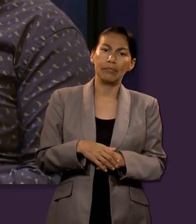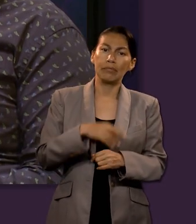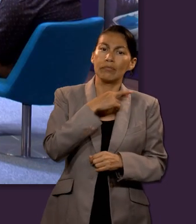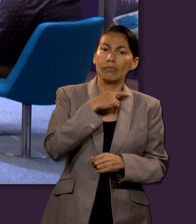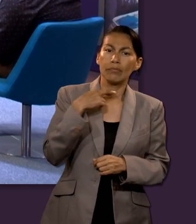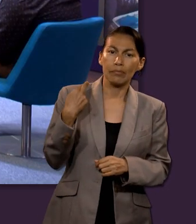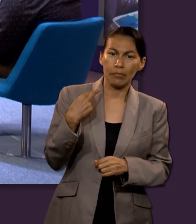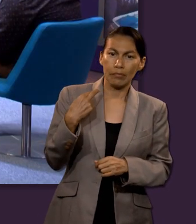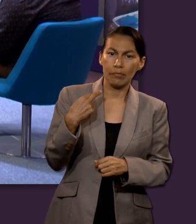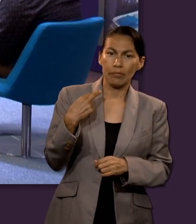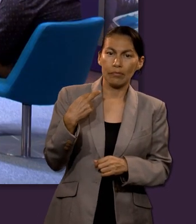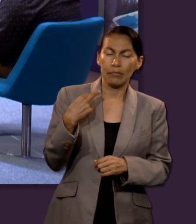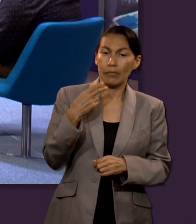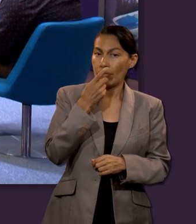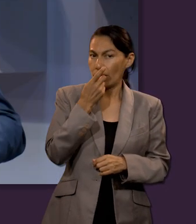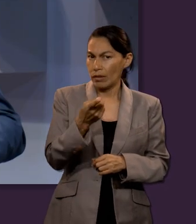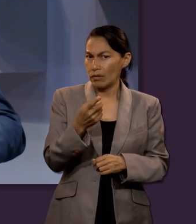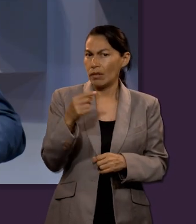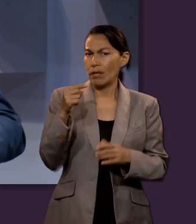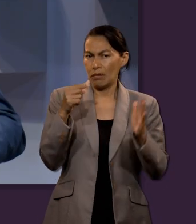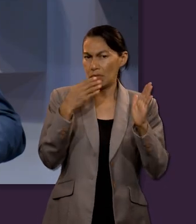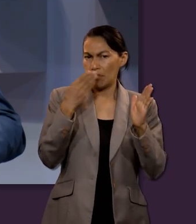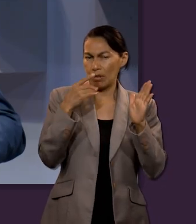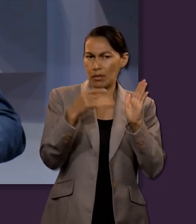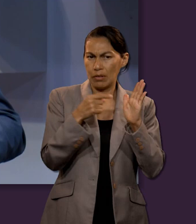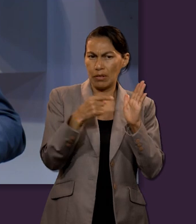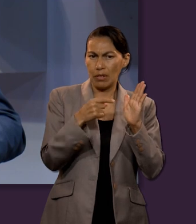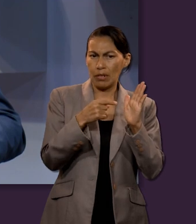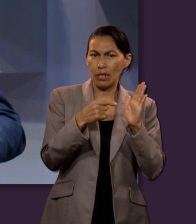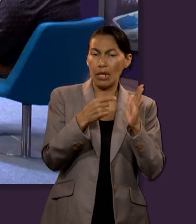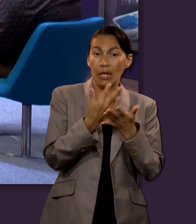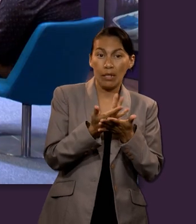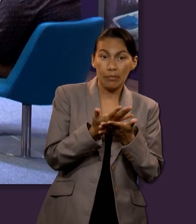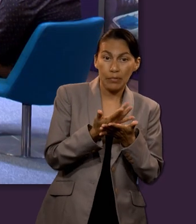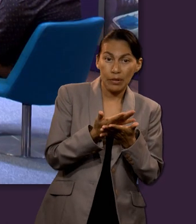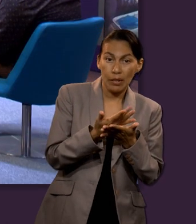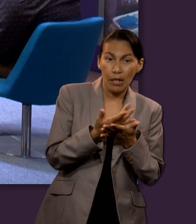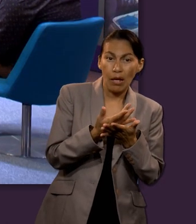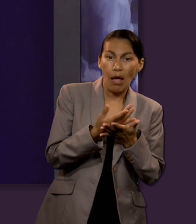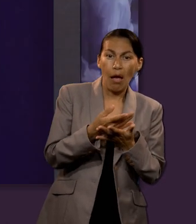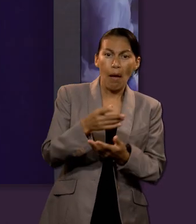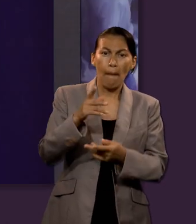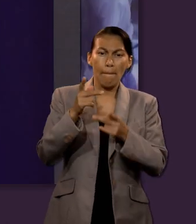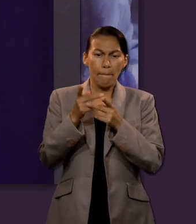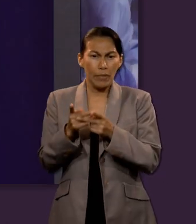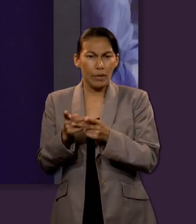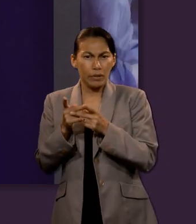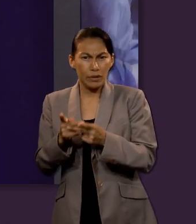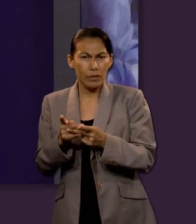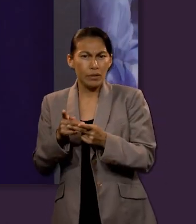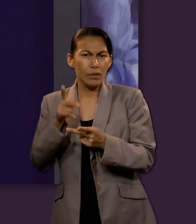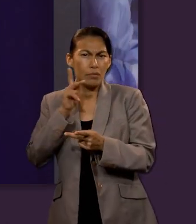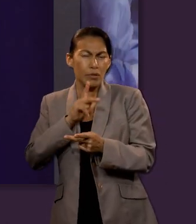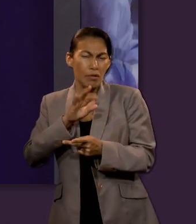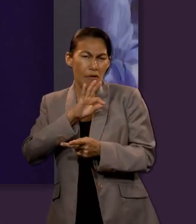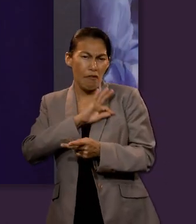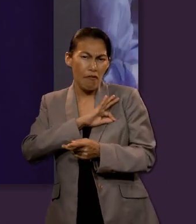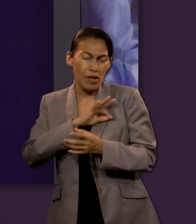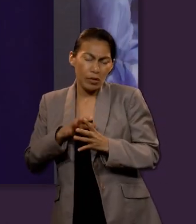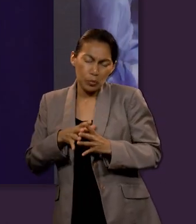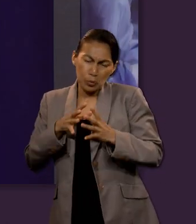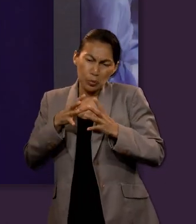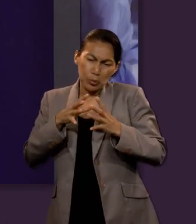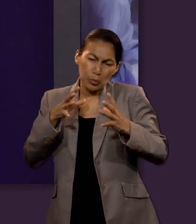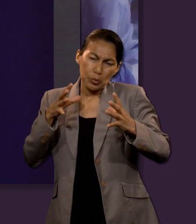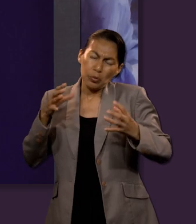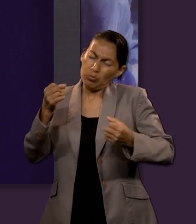y la confianza ya decía valeria en el segmento anterior en este texto de romanos que al final espera tener